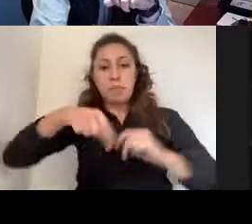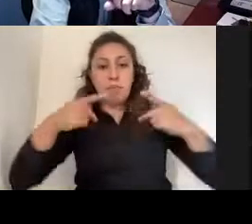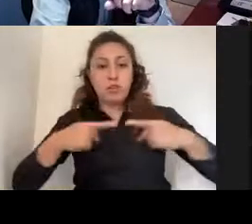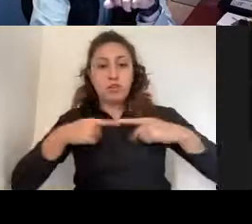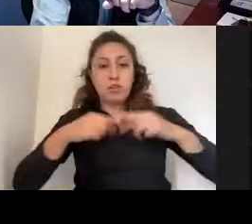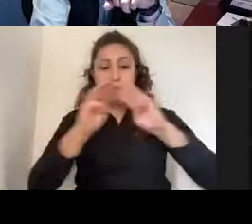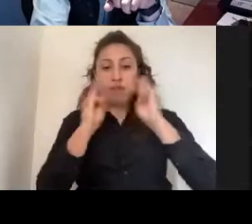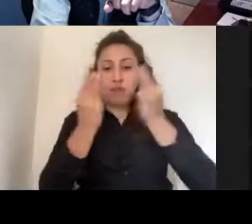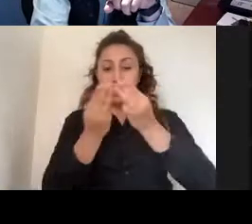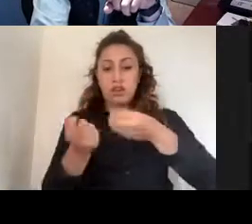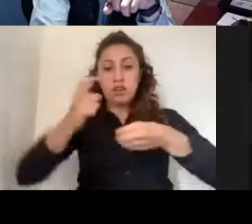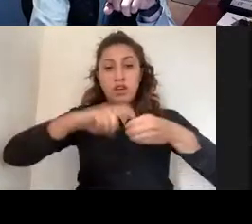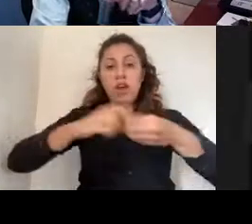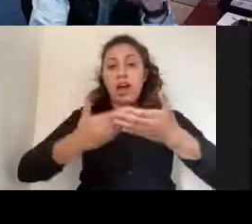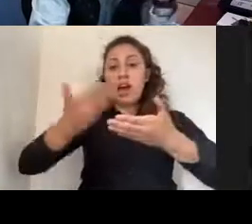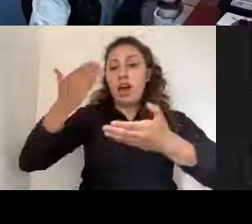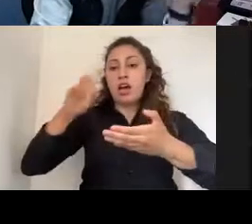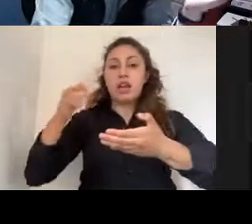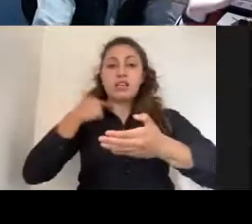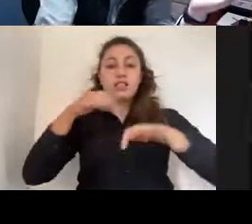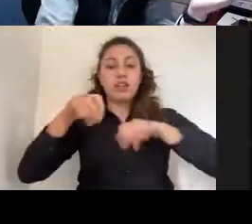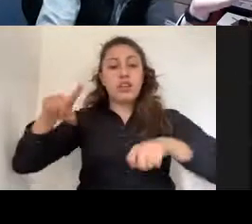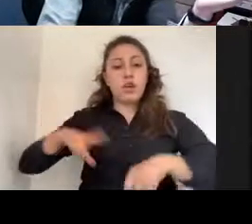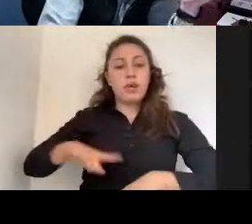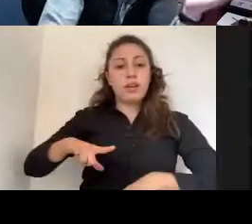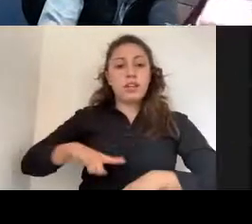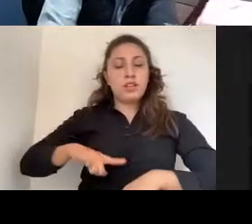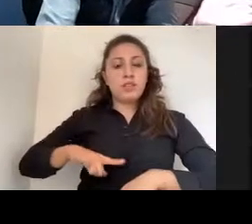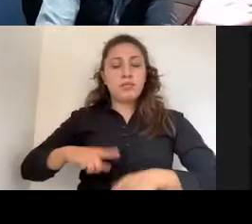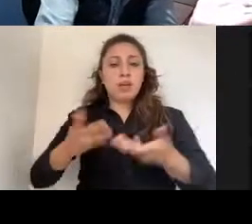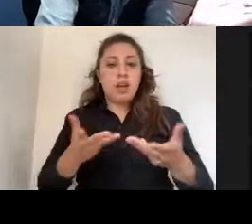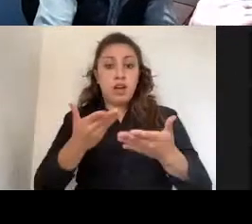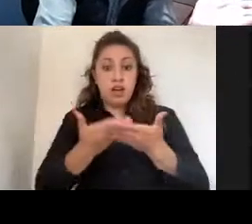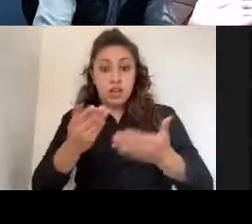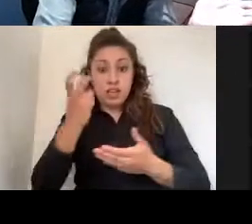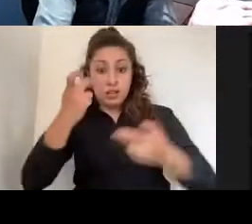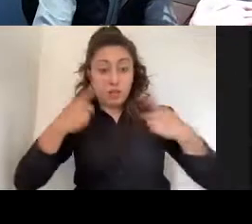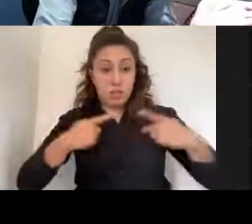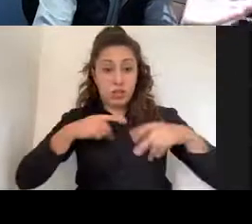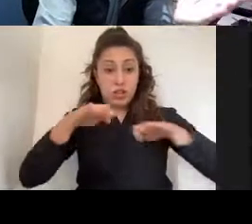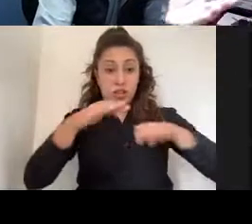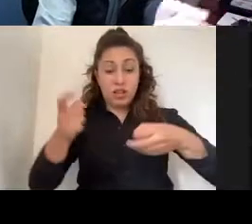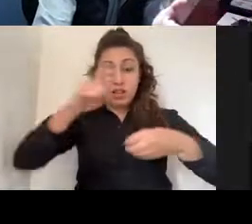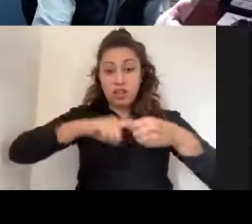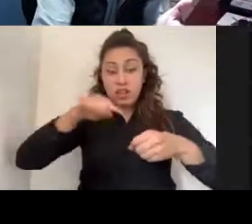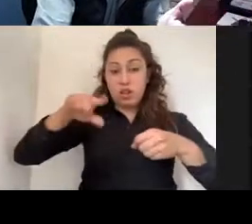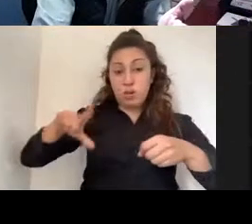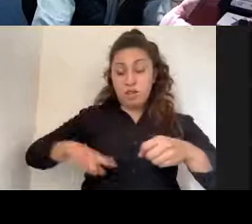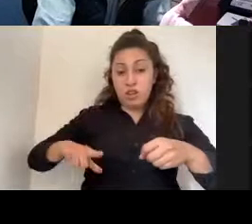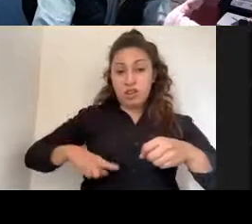haya sido servidor público. También es de explorado derecho que cuando es de servidor público no se da la